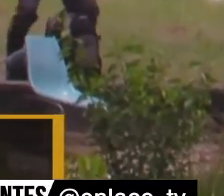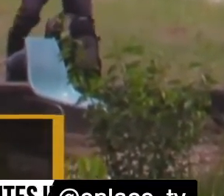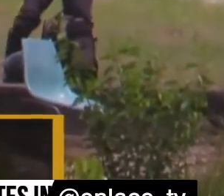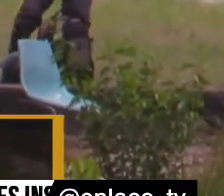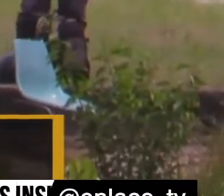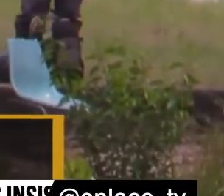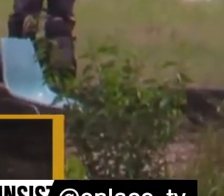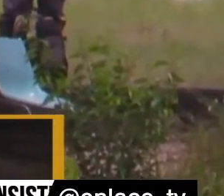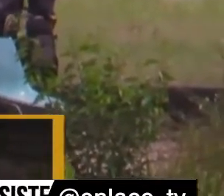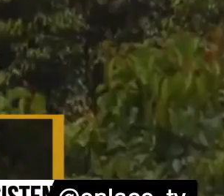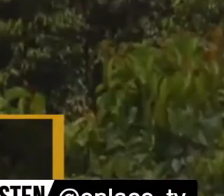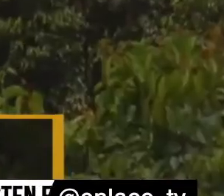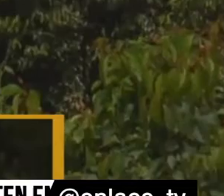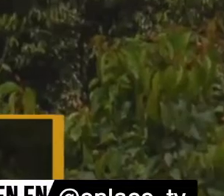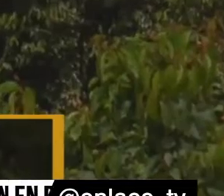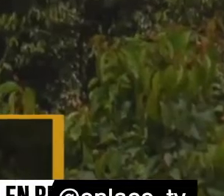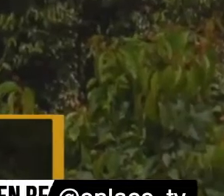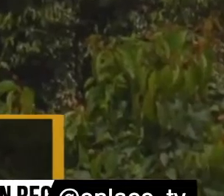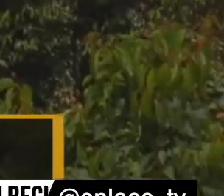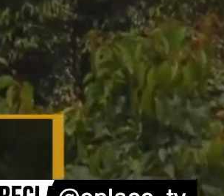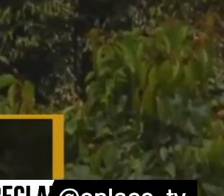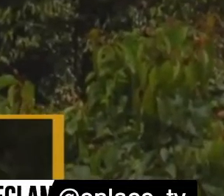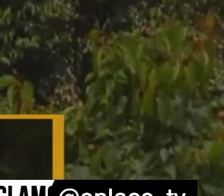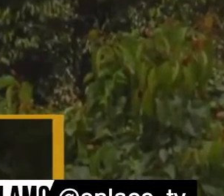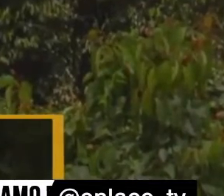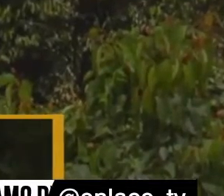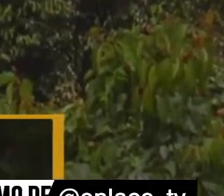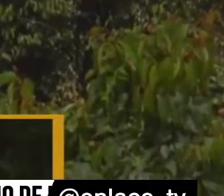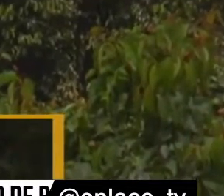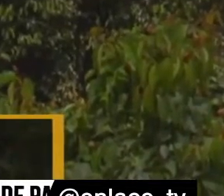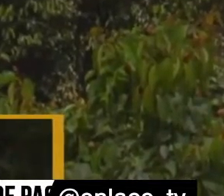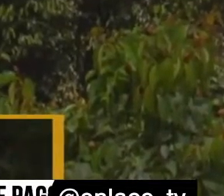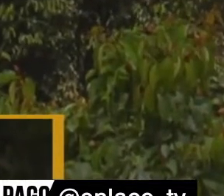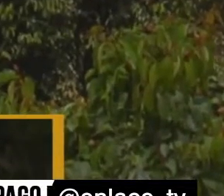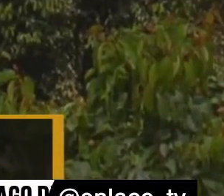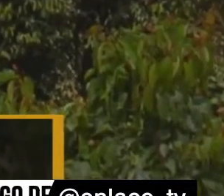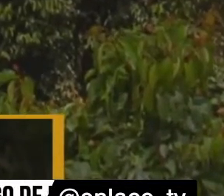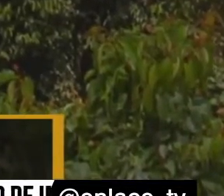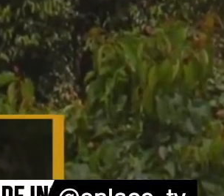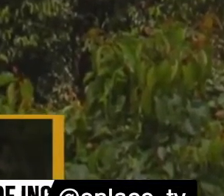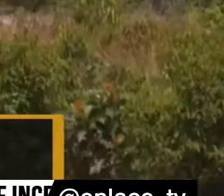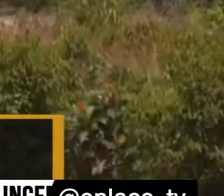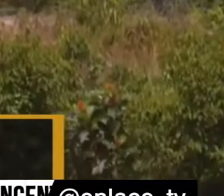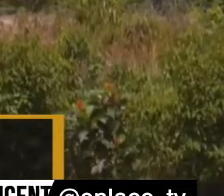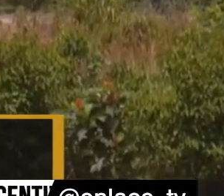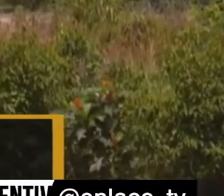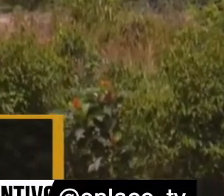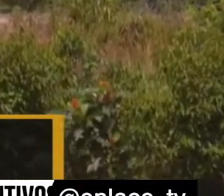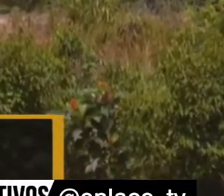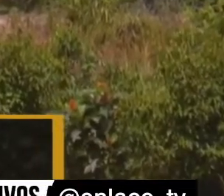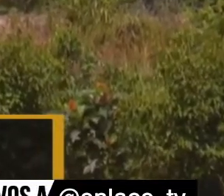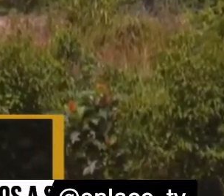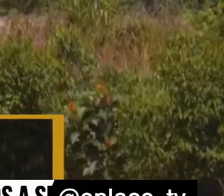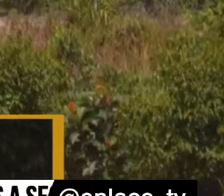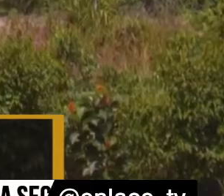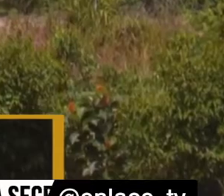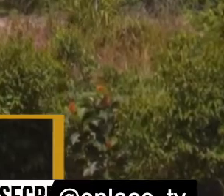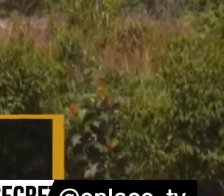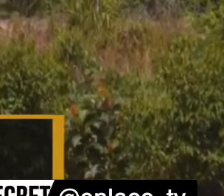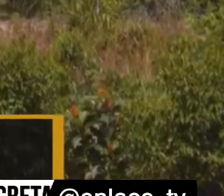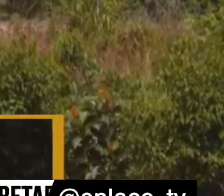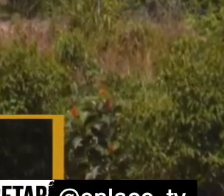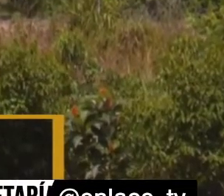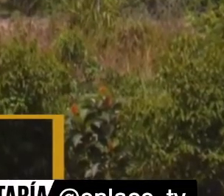establecer cómo sucedieron los hechos que tuvieron lugar en zona boscosa aledaña a la terminal aérea. Hasta la 1:30 de la tarde las labores se